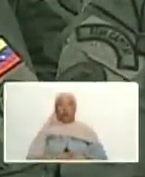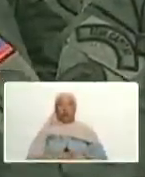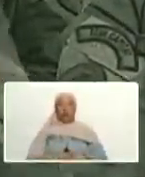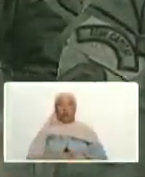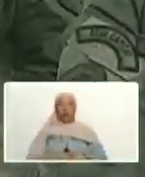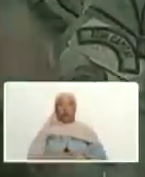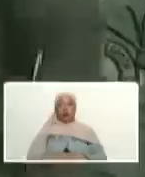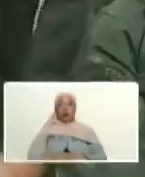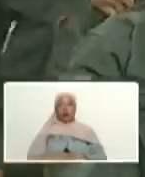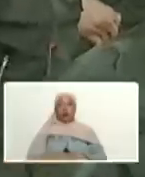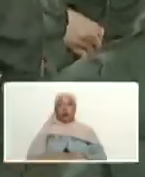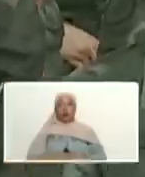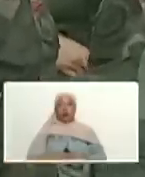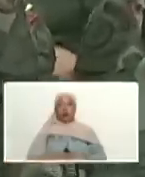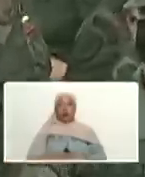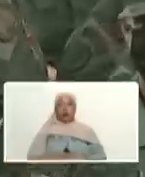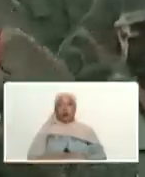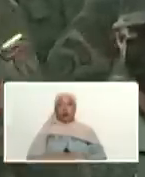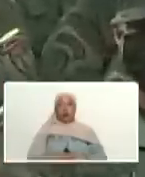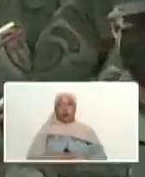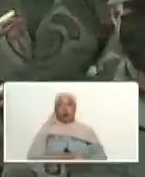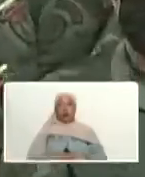¿Dónde está Osorio? Ah, ok.